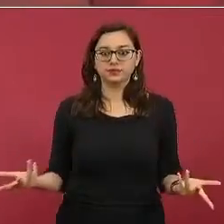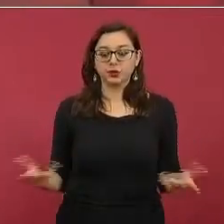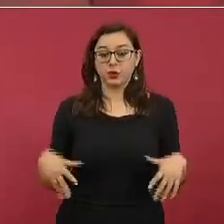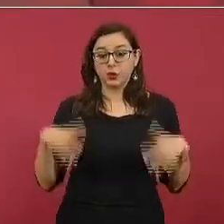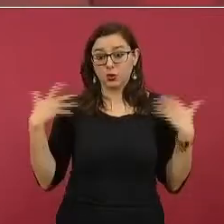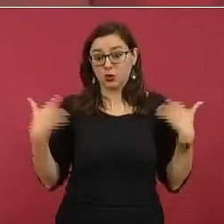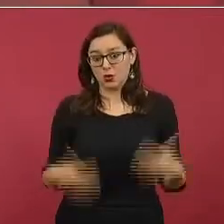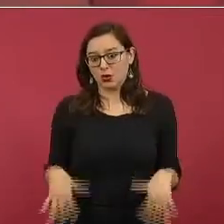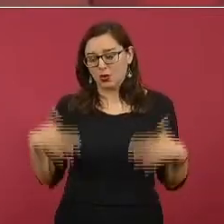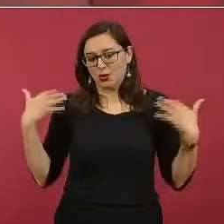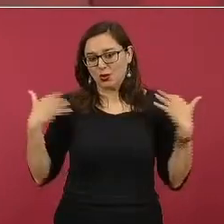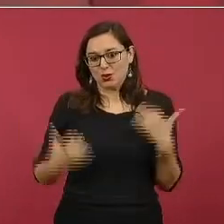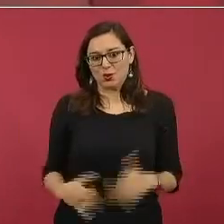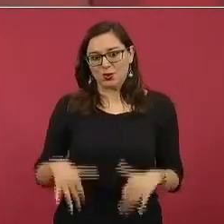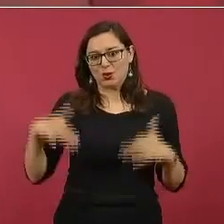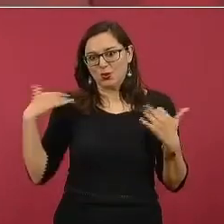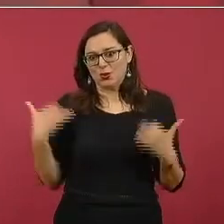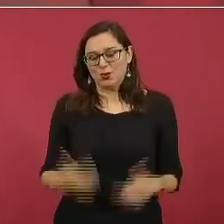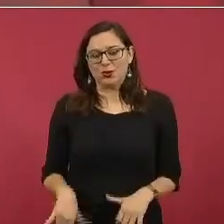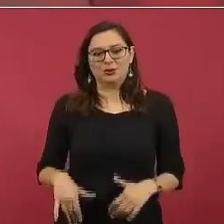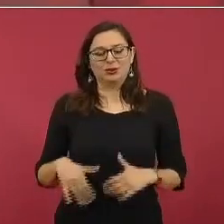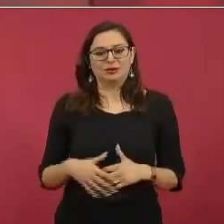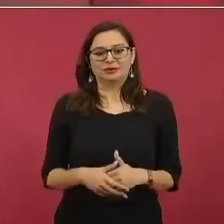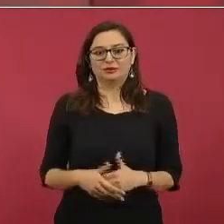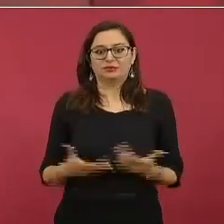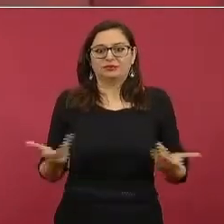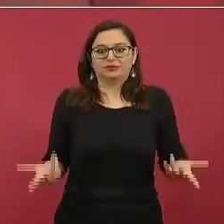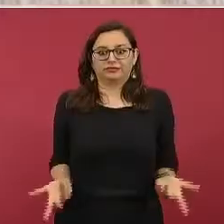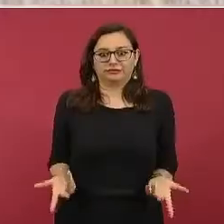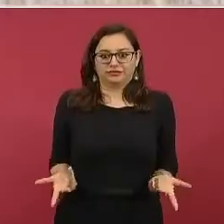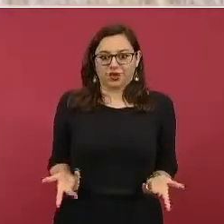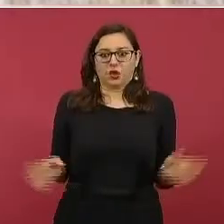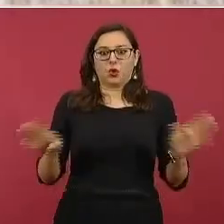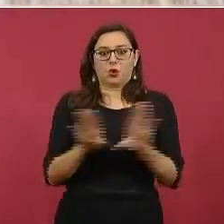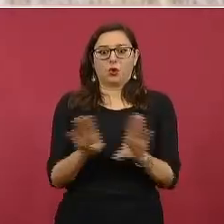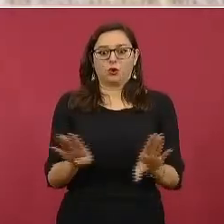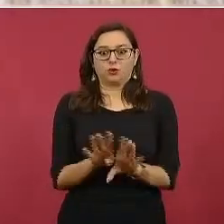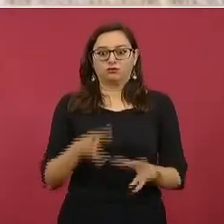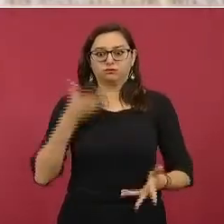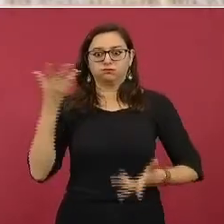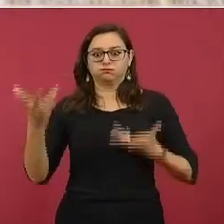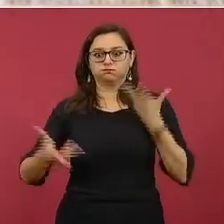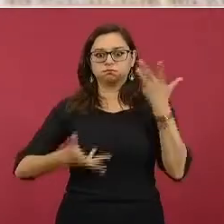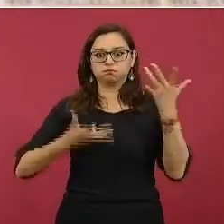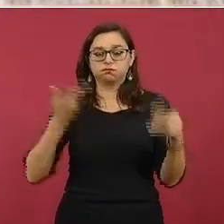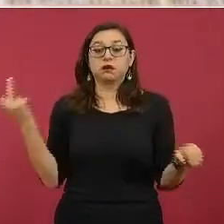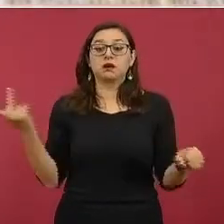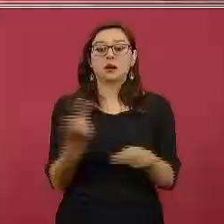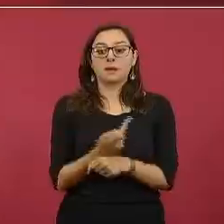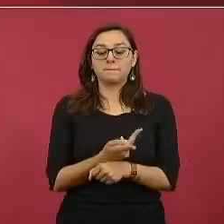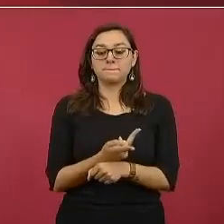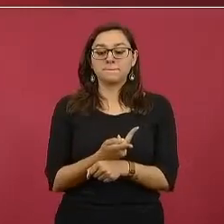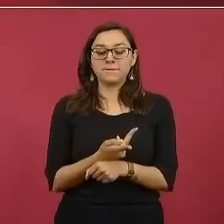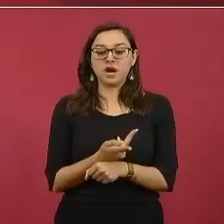ser tremendo, porque ¿cómo se las? Entonces,